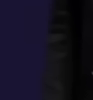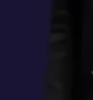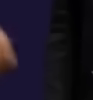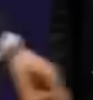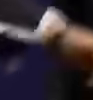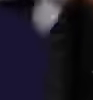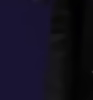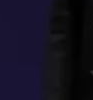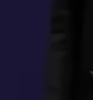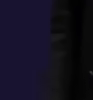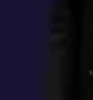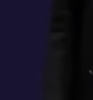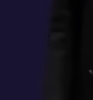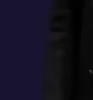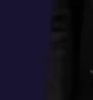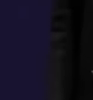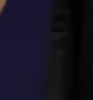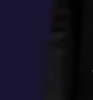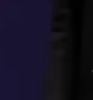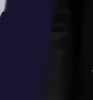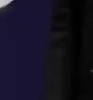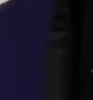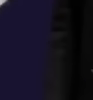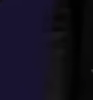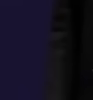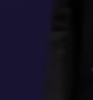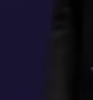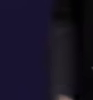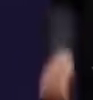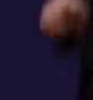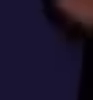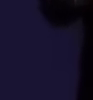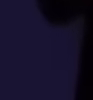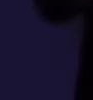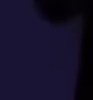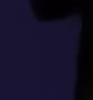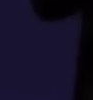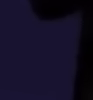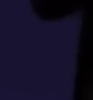Más o menos. Ahí está, un aplauso, por favor.